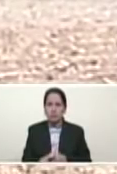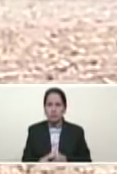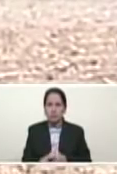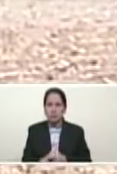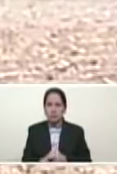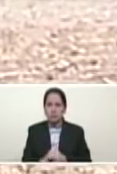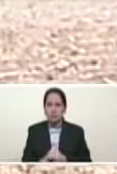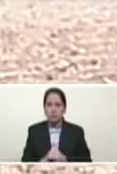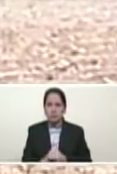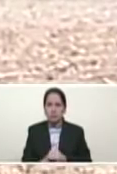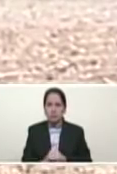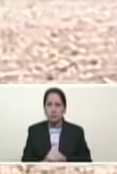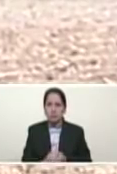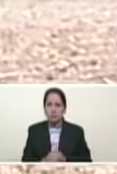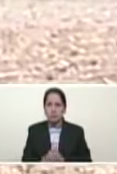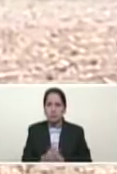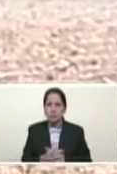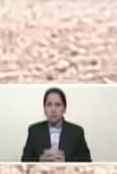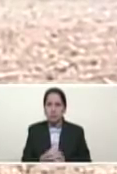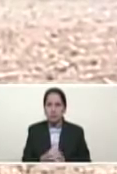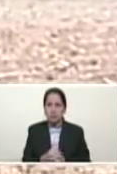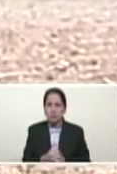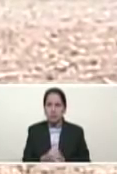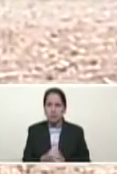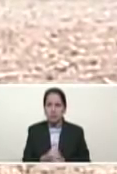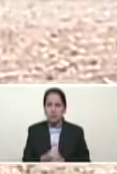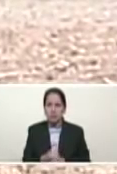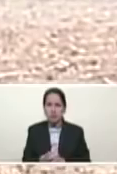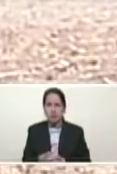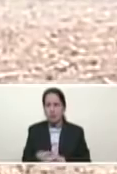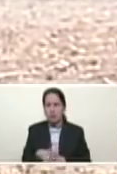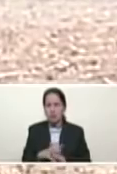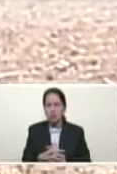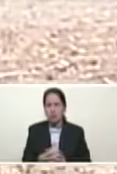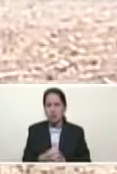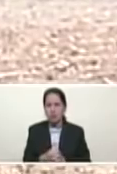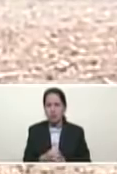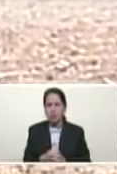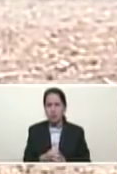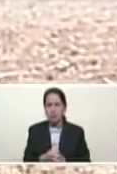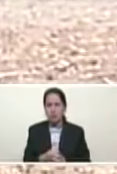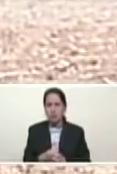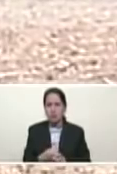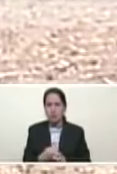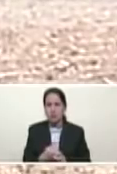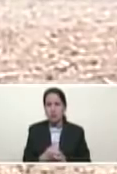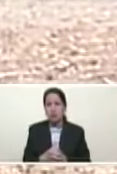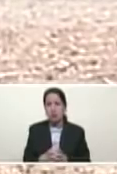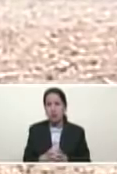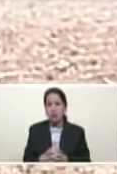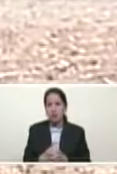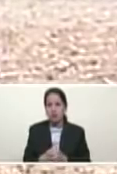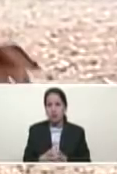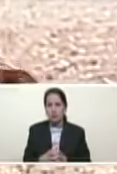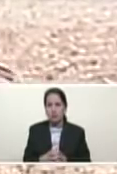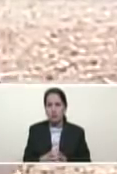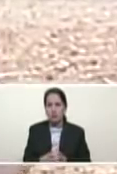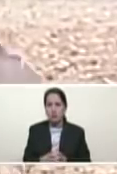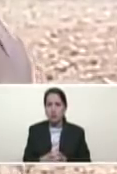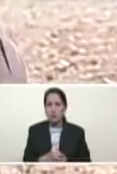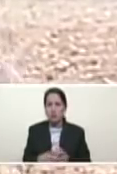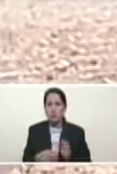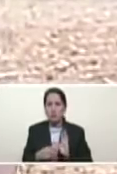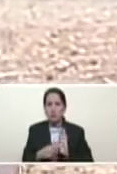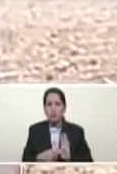la guarimba y yo le saqué la asamblea constituyente. ¡Pum! Convoqué elecciones y les